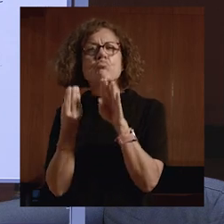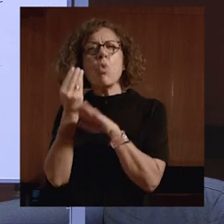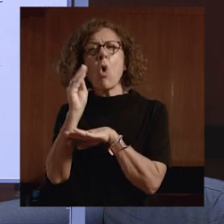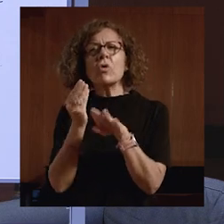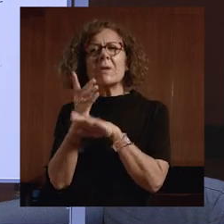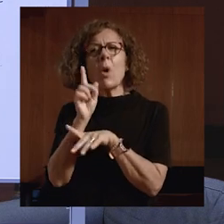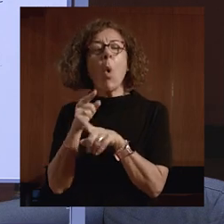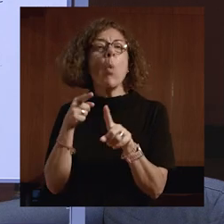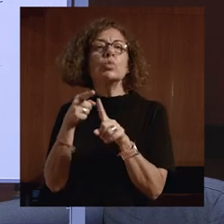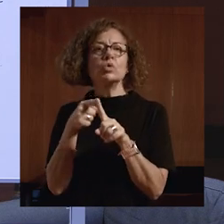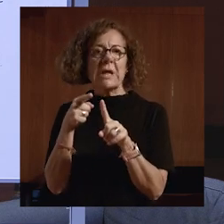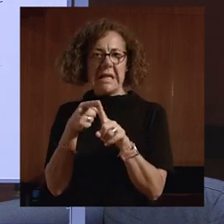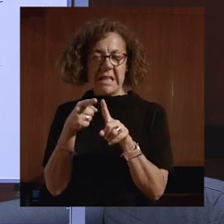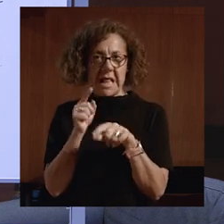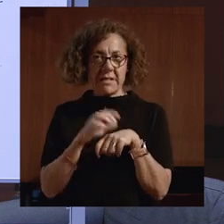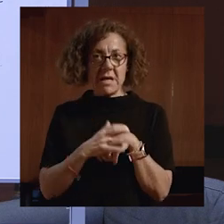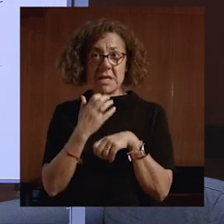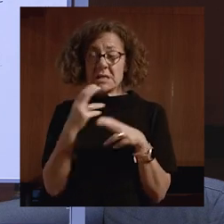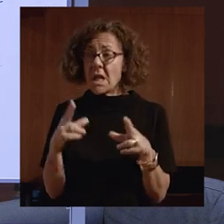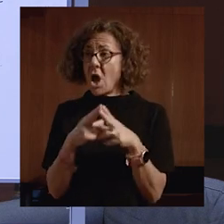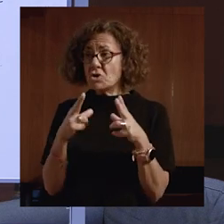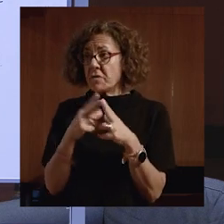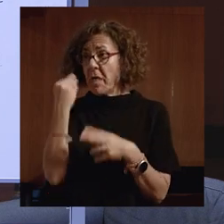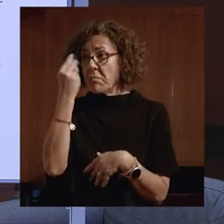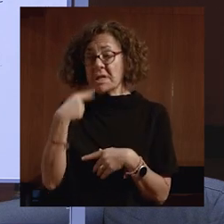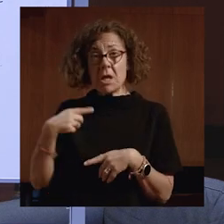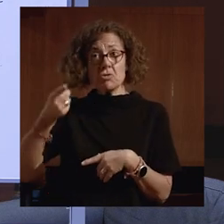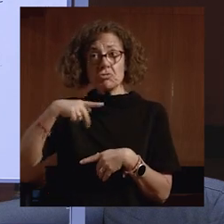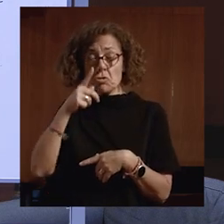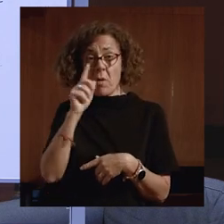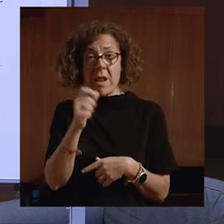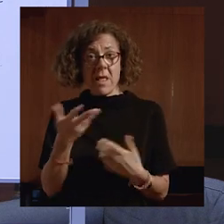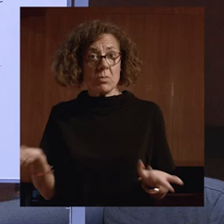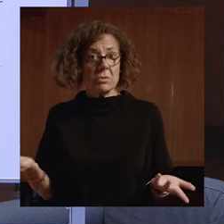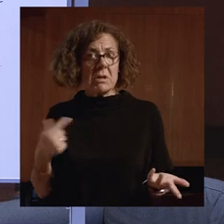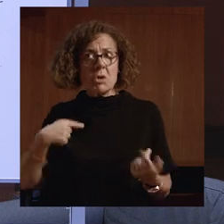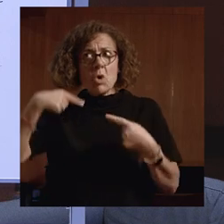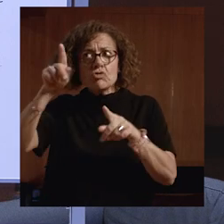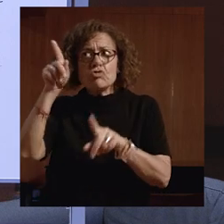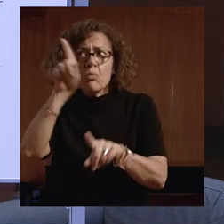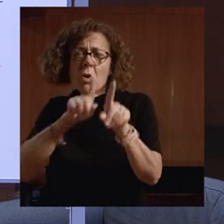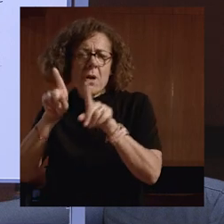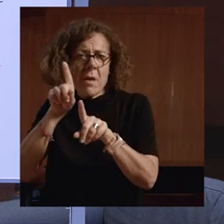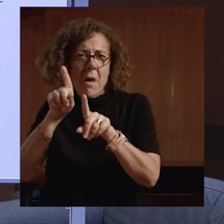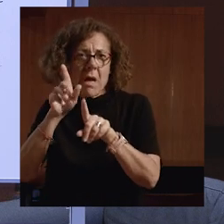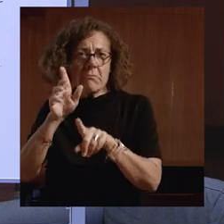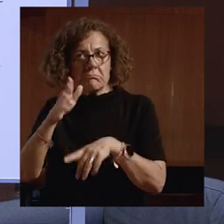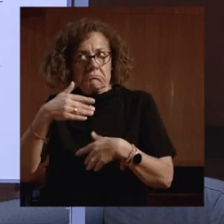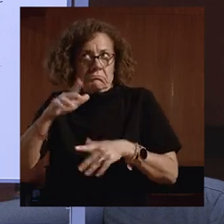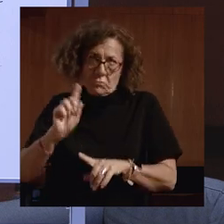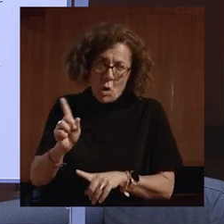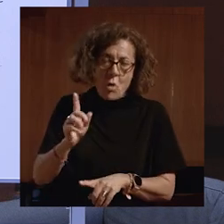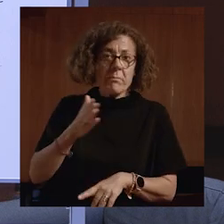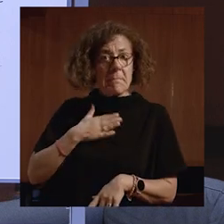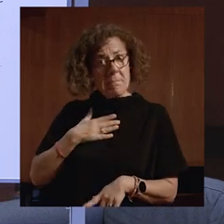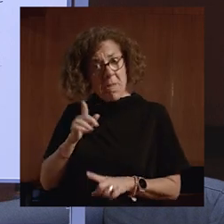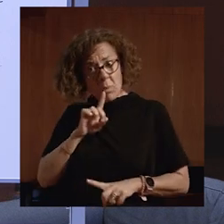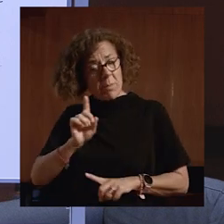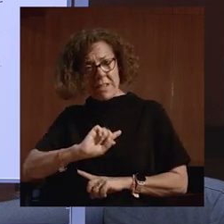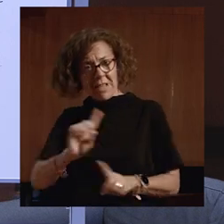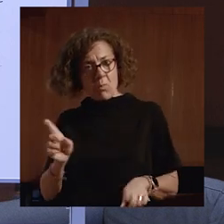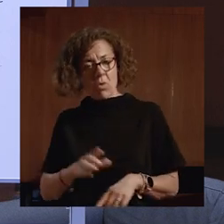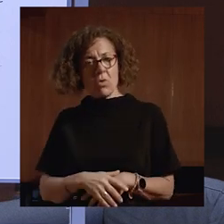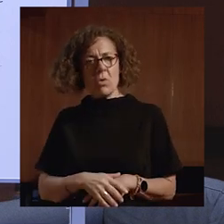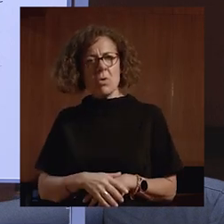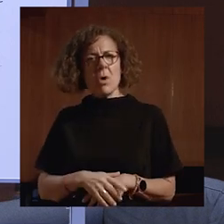o utilidad. Si la sociedad no nos considera útil, no voy a decir que es su problema, pero no es nuestro, desde luego. Pero no todo está hecho